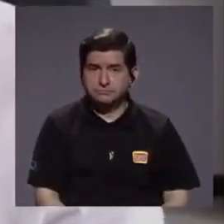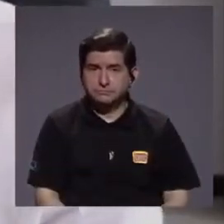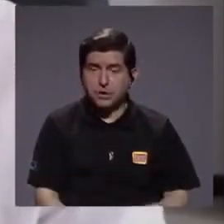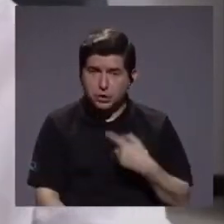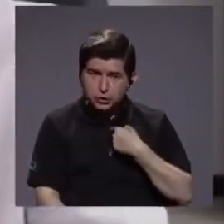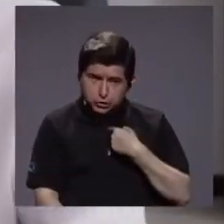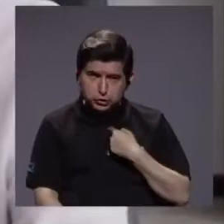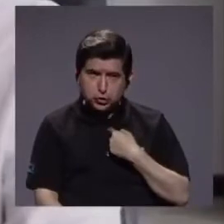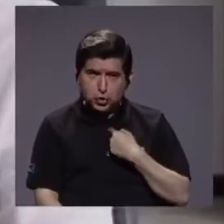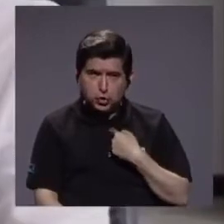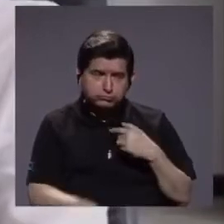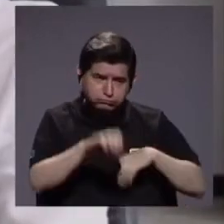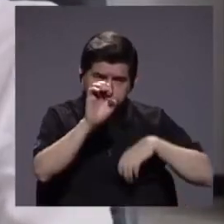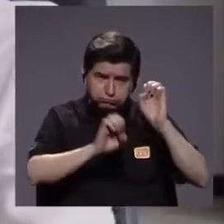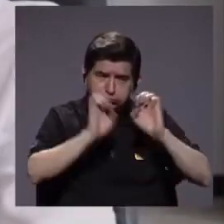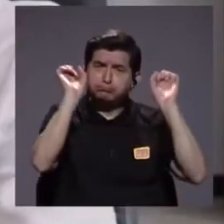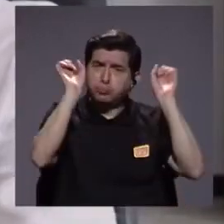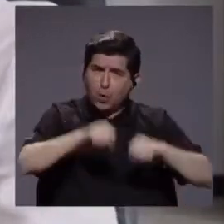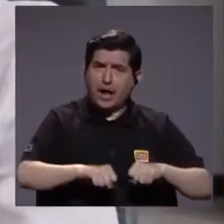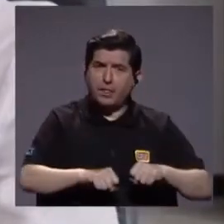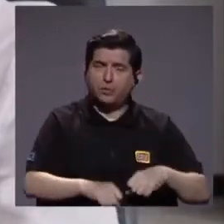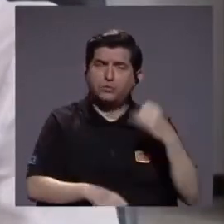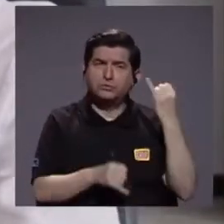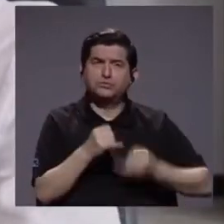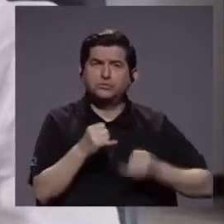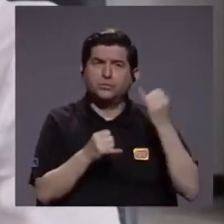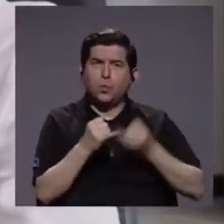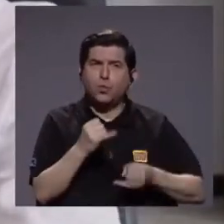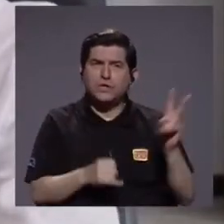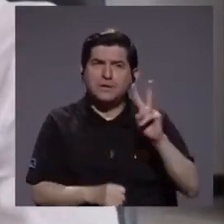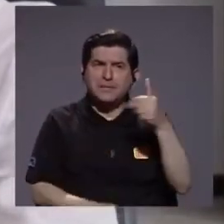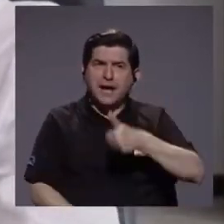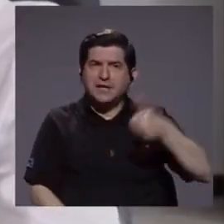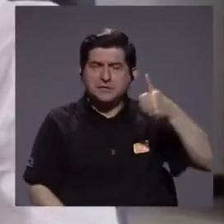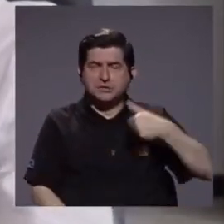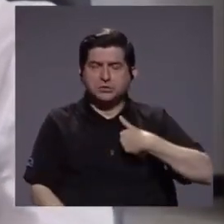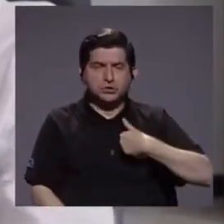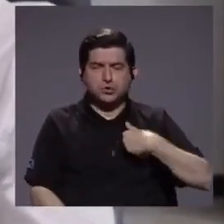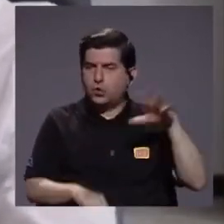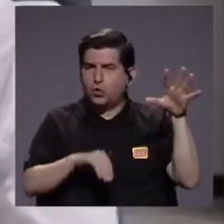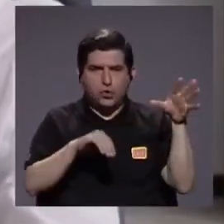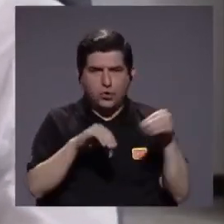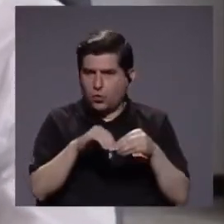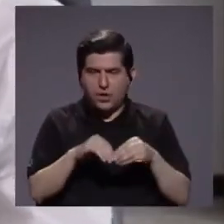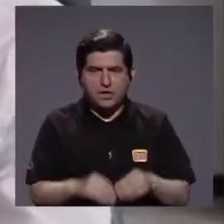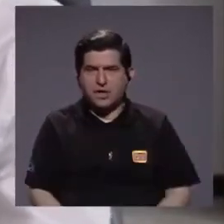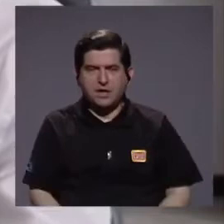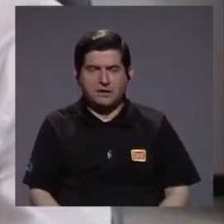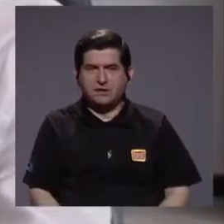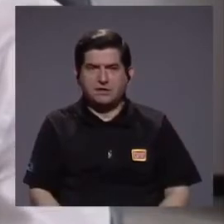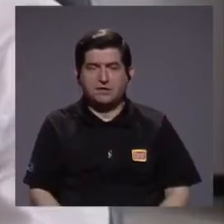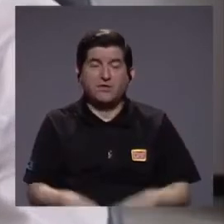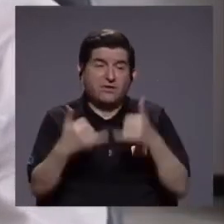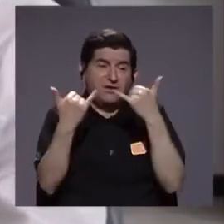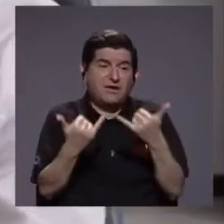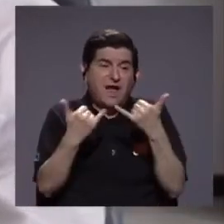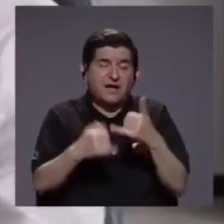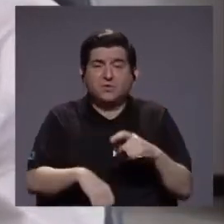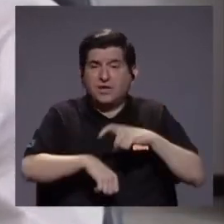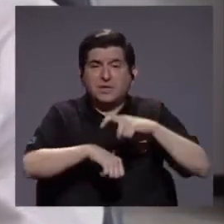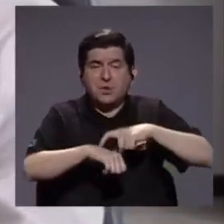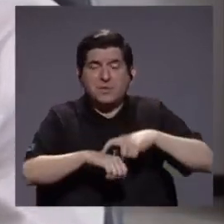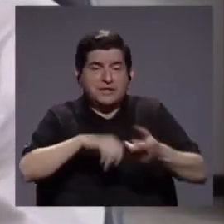Yo podría hacer una valoración de las últimas vicerrectorías, no incluyo esta vicerrectoría de